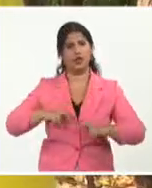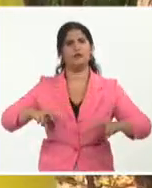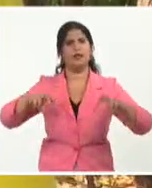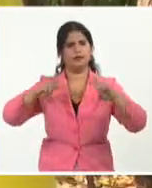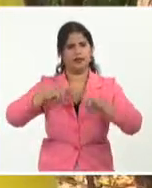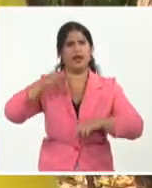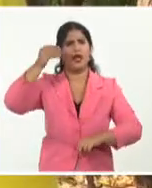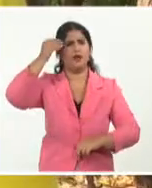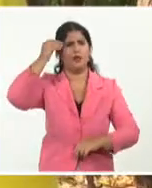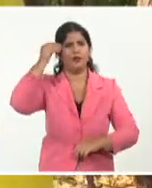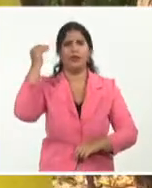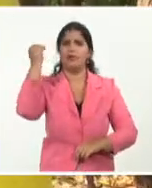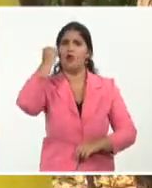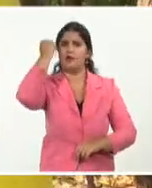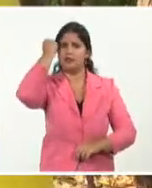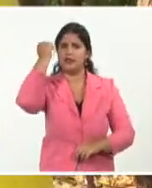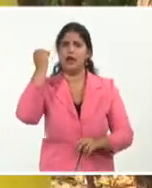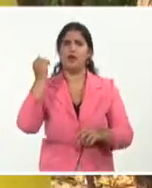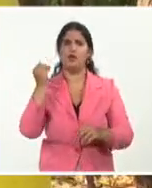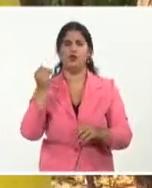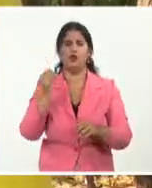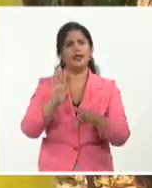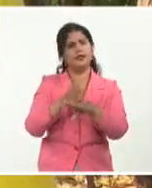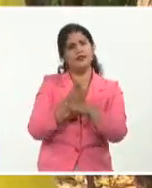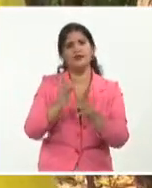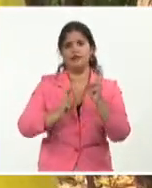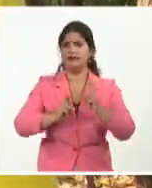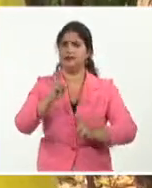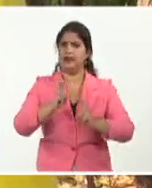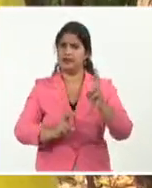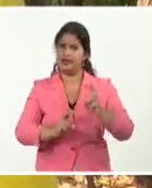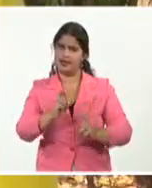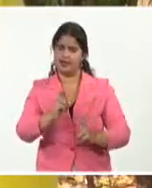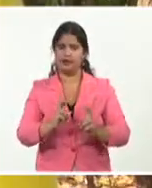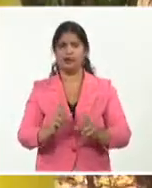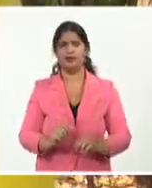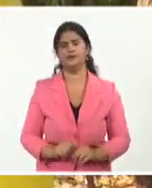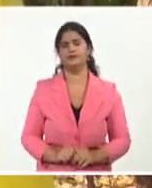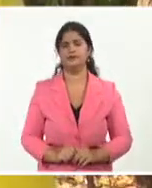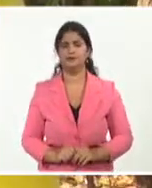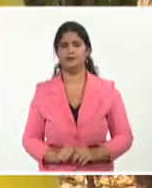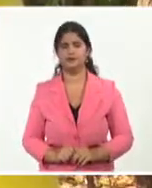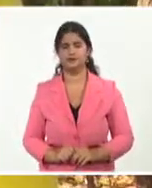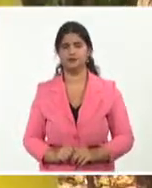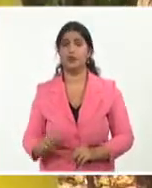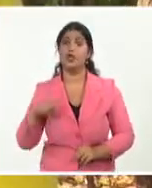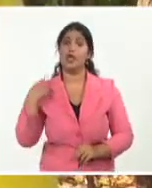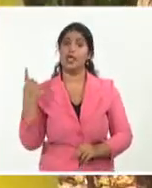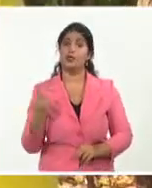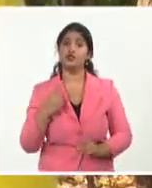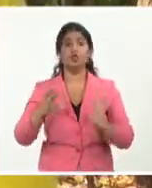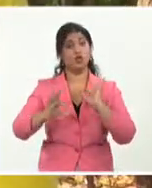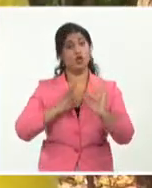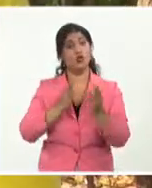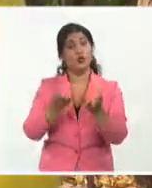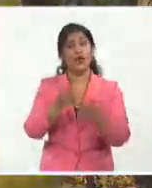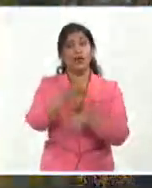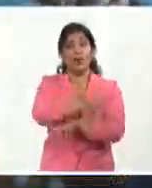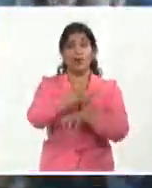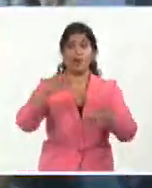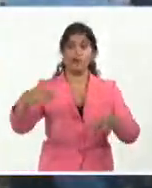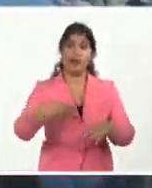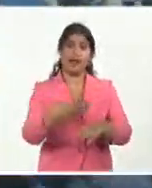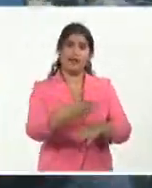en la exhibición duren más los corales, haya menos recambio de especies, que se extraiga lo menos posible las especies corales del medio